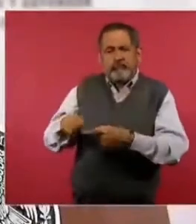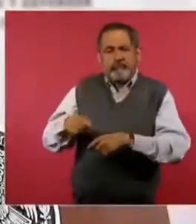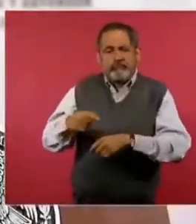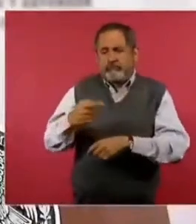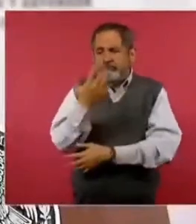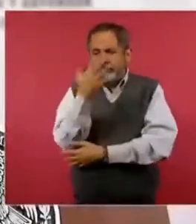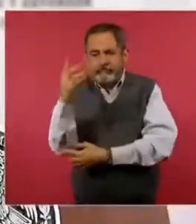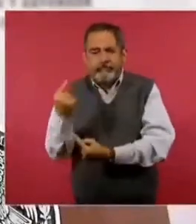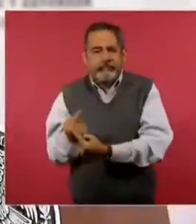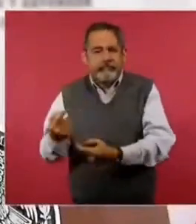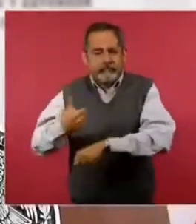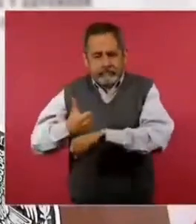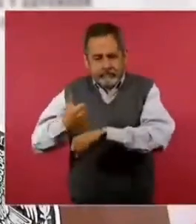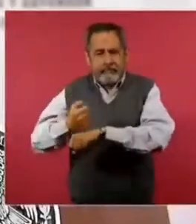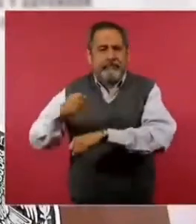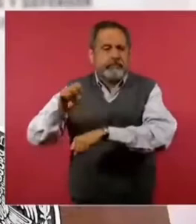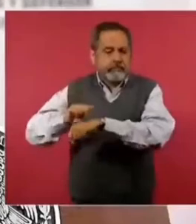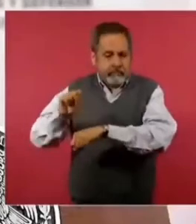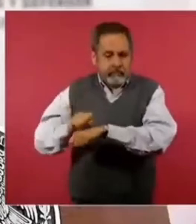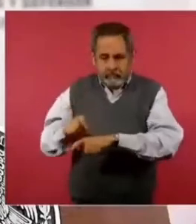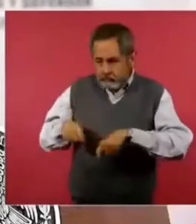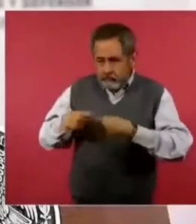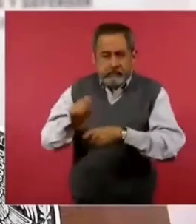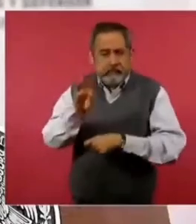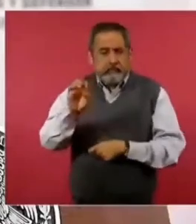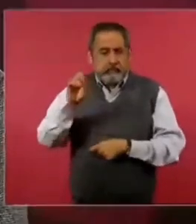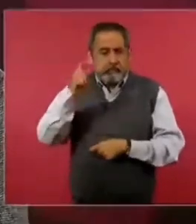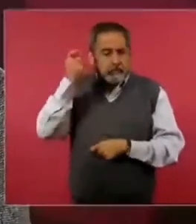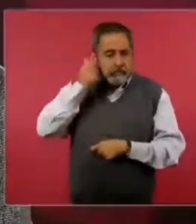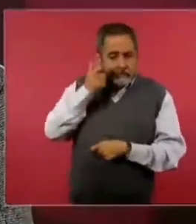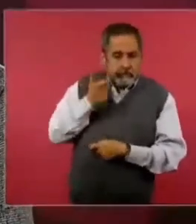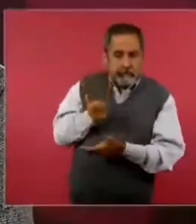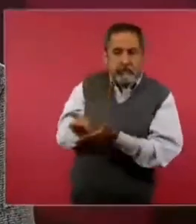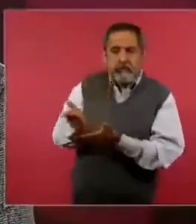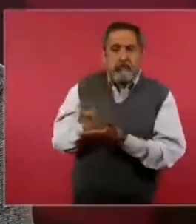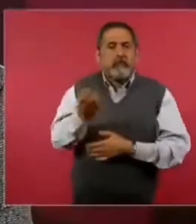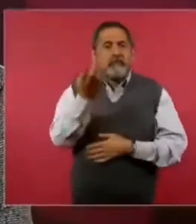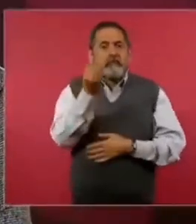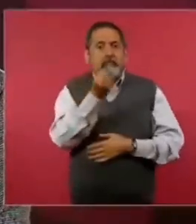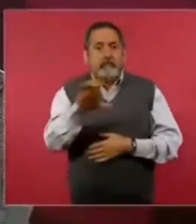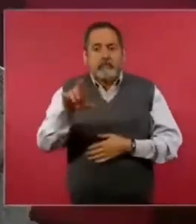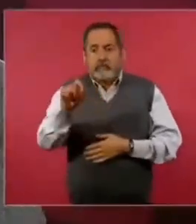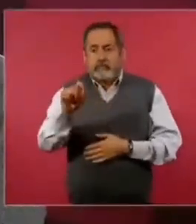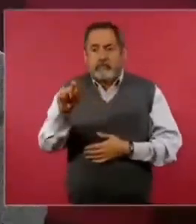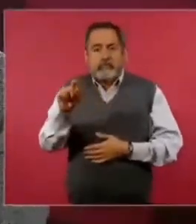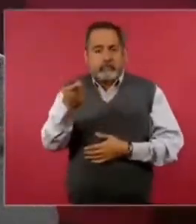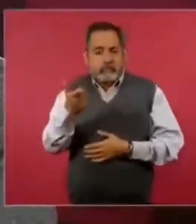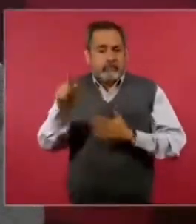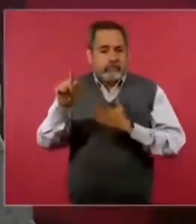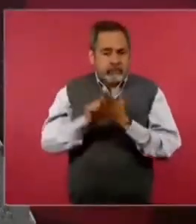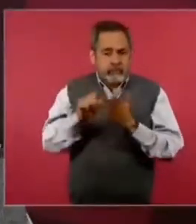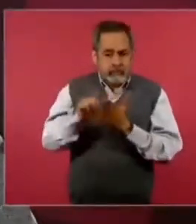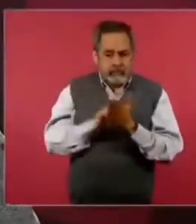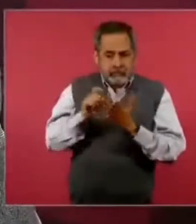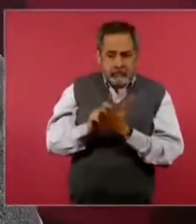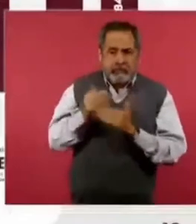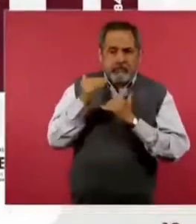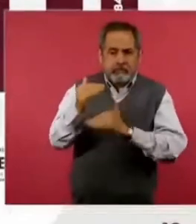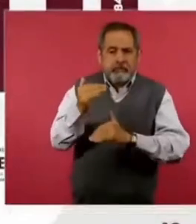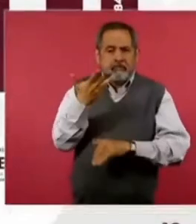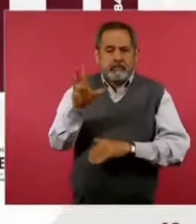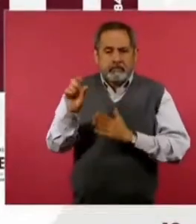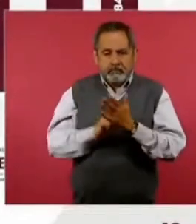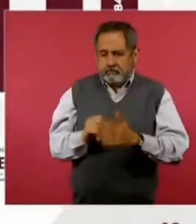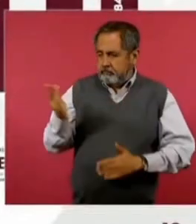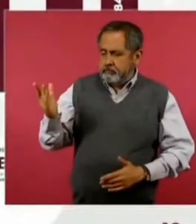preescolar, primaria y secundaria, otorgando una beca educativa de 920 pesos mensuales hasta por 10 meses. Desde el